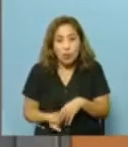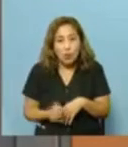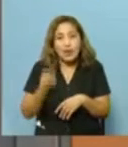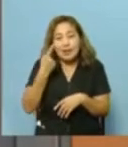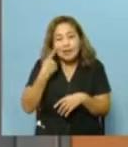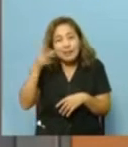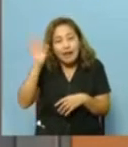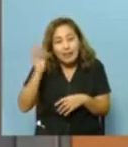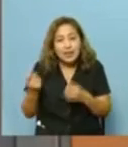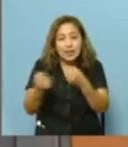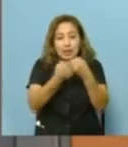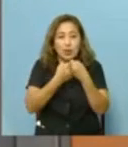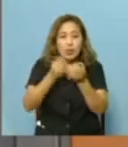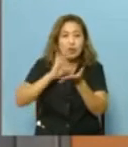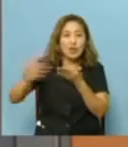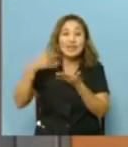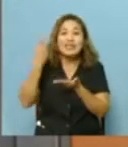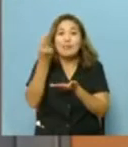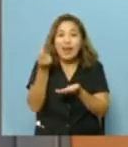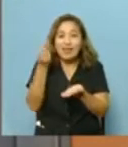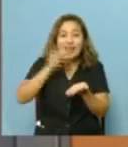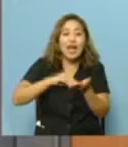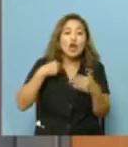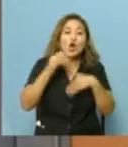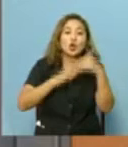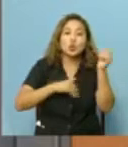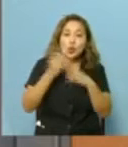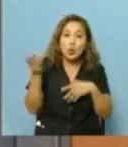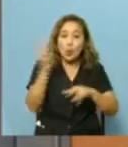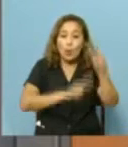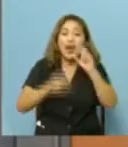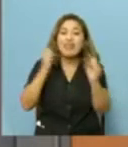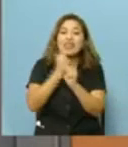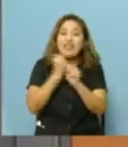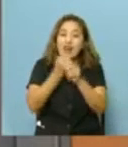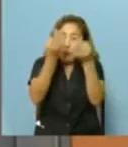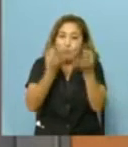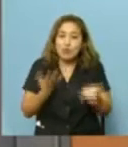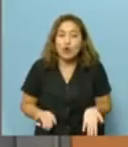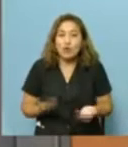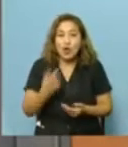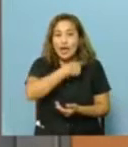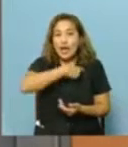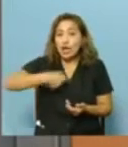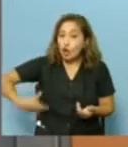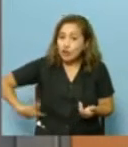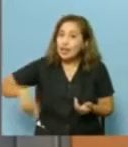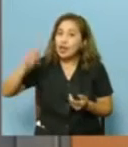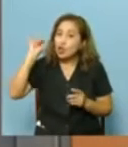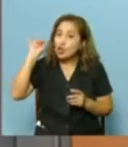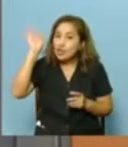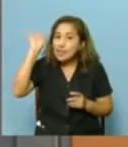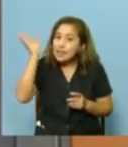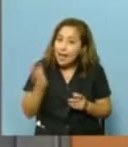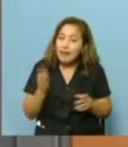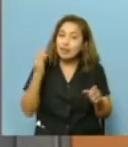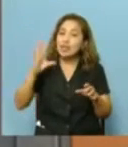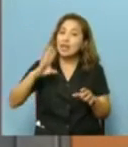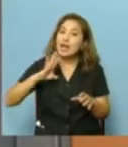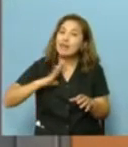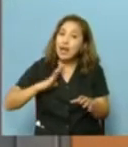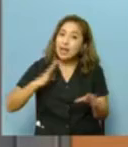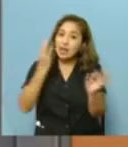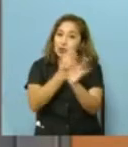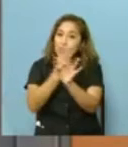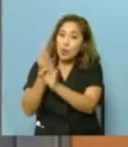hay que desconocer ese acuerdo y destinar esos fondos a obras públicas generar empleo genuino creo que el gobernador ha reconocido que faltan escuelas lo dijo